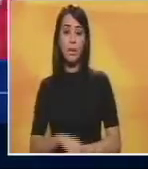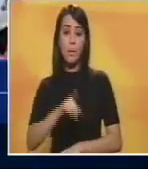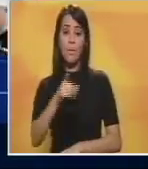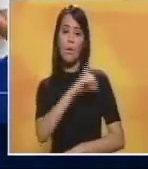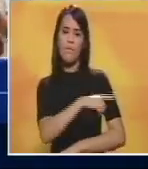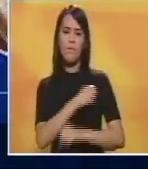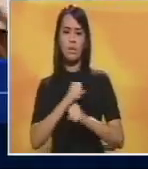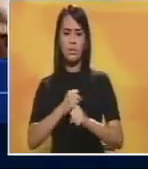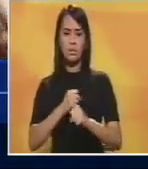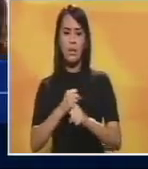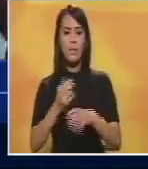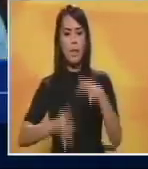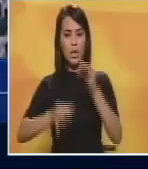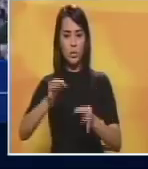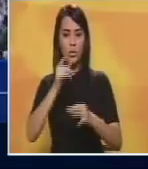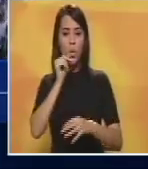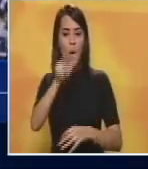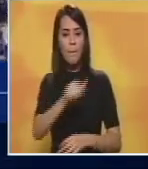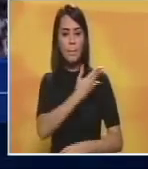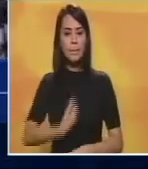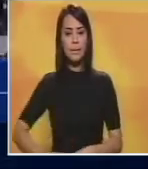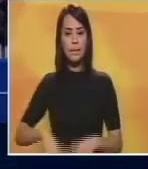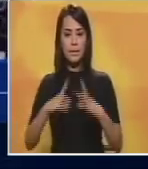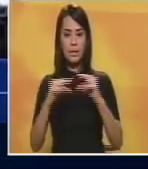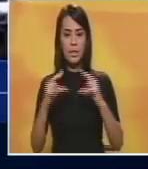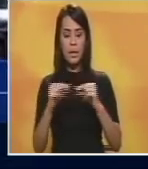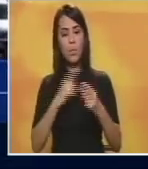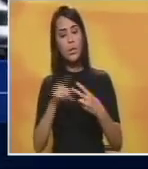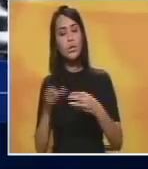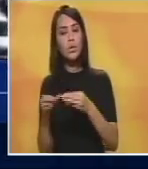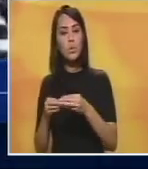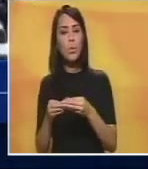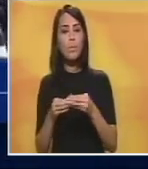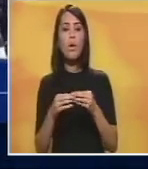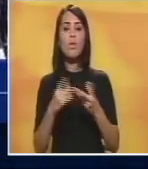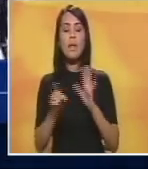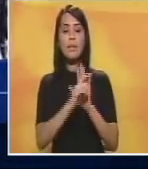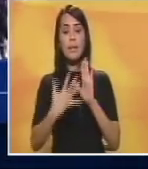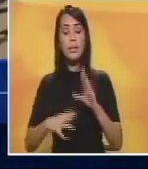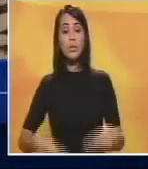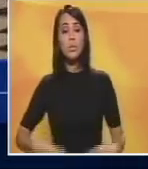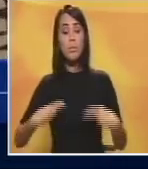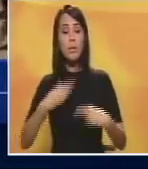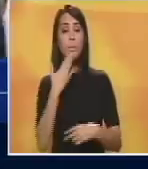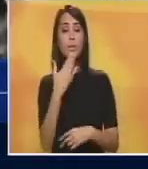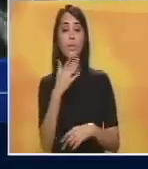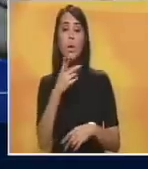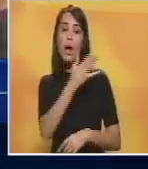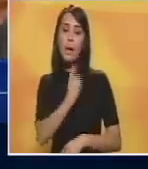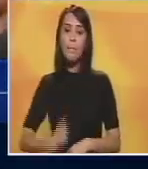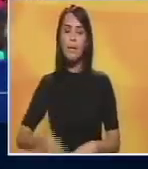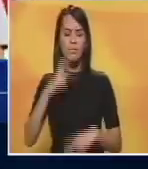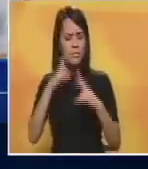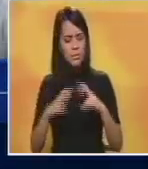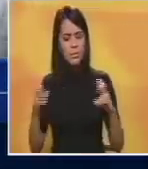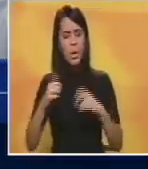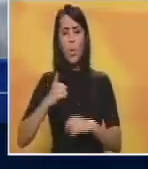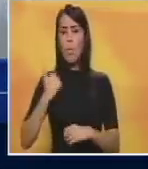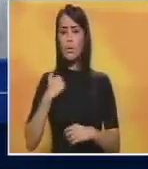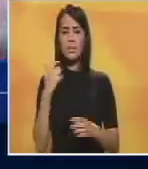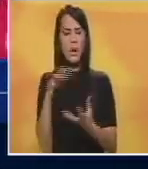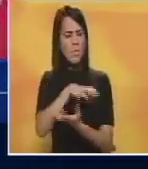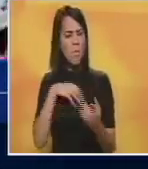fuerzas combinadas del Ejecutivo de Daniel Ortega. Por otra parte, la Comisión Interamericana de Derechos Humanos pidió al Ejecutivo investigar cualquier acto